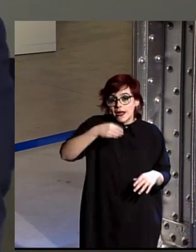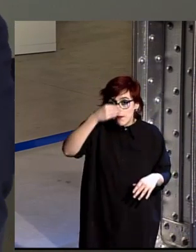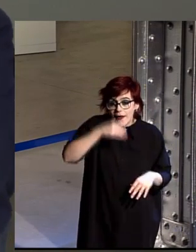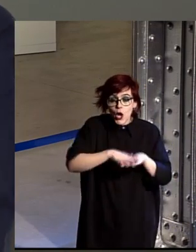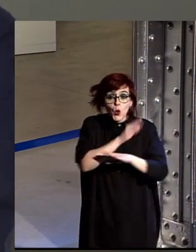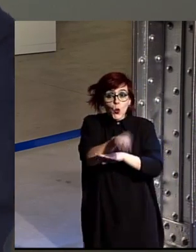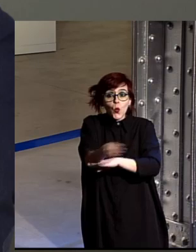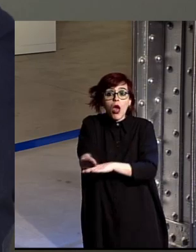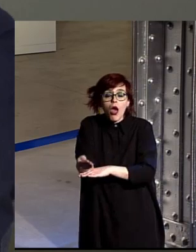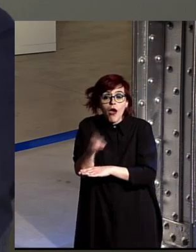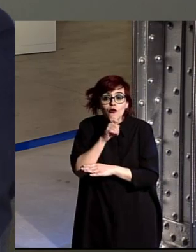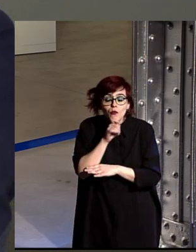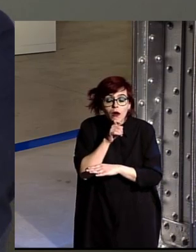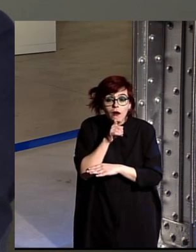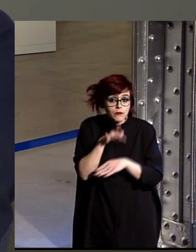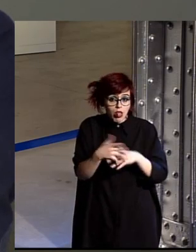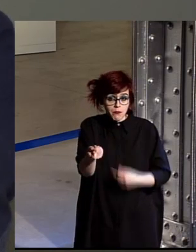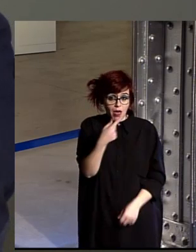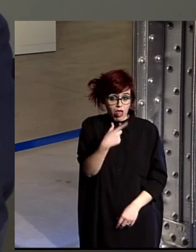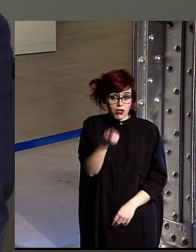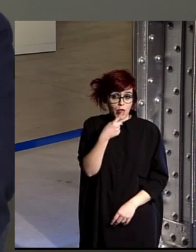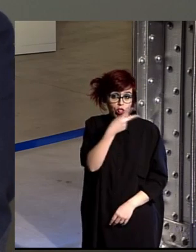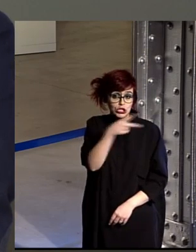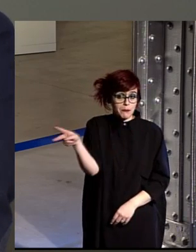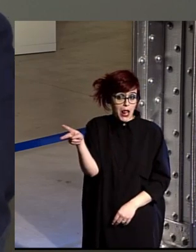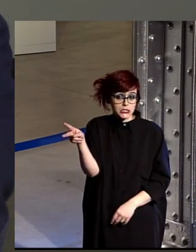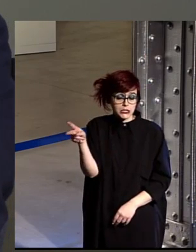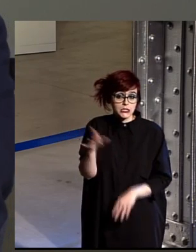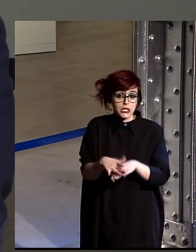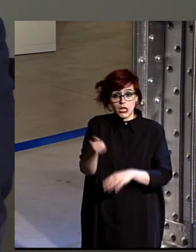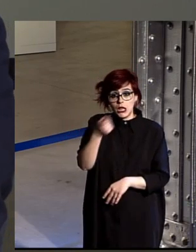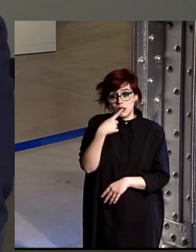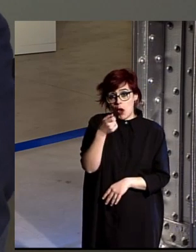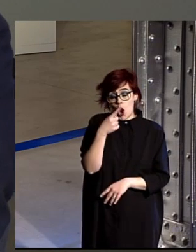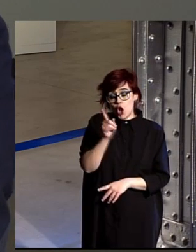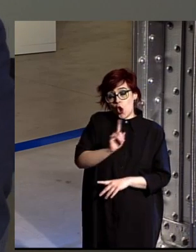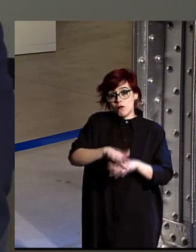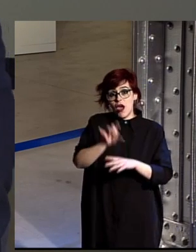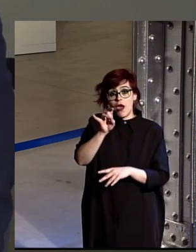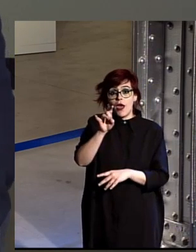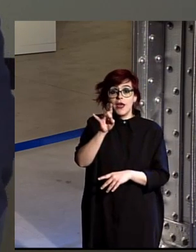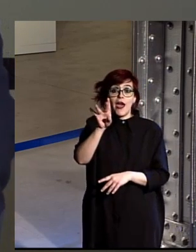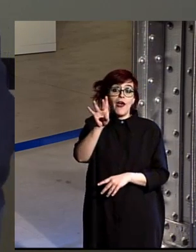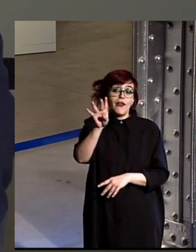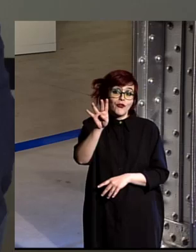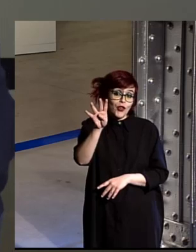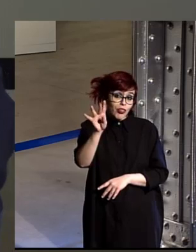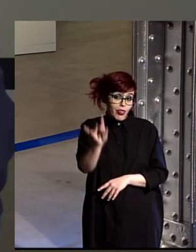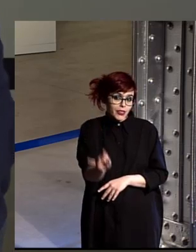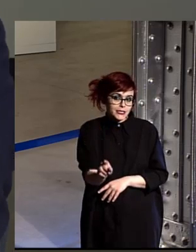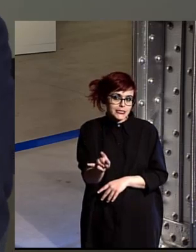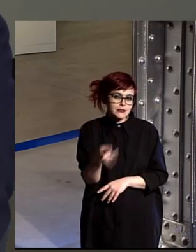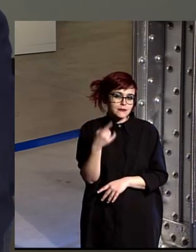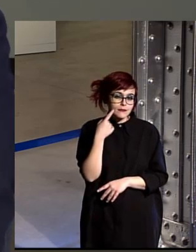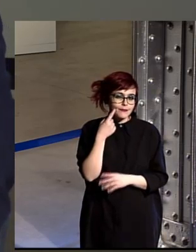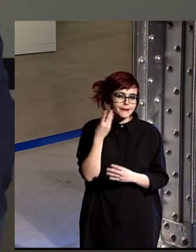cura, ¿verdad? La gripe es o tomas medicación y dura 2 semanas o no tomas y dura 14 días, o sea, que te da igual, ¿no? Bien, pues es